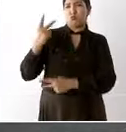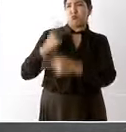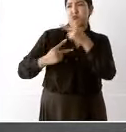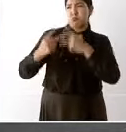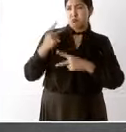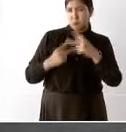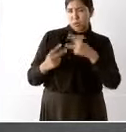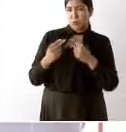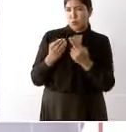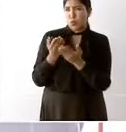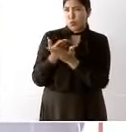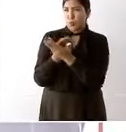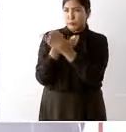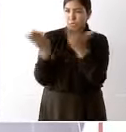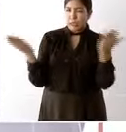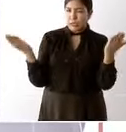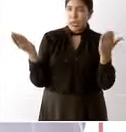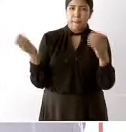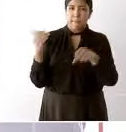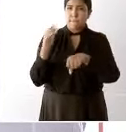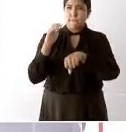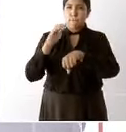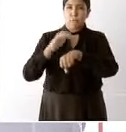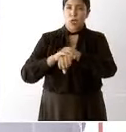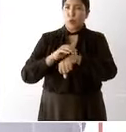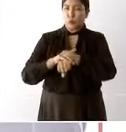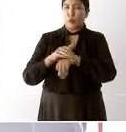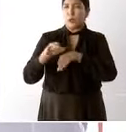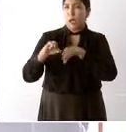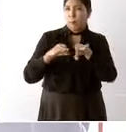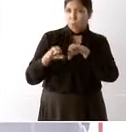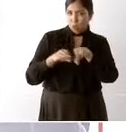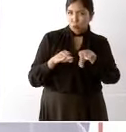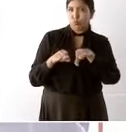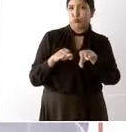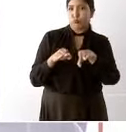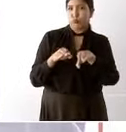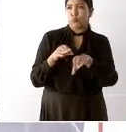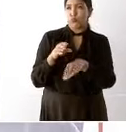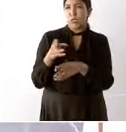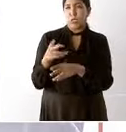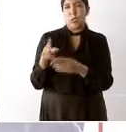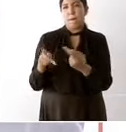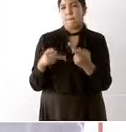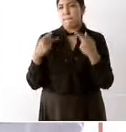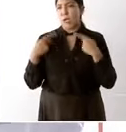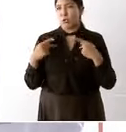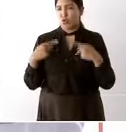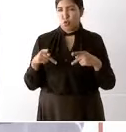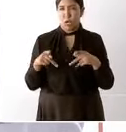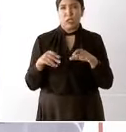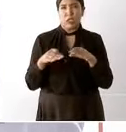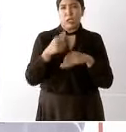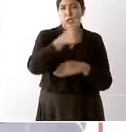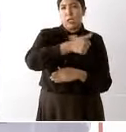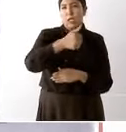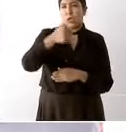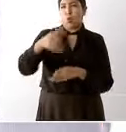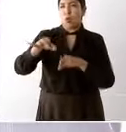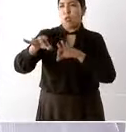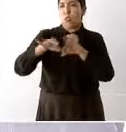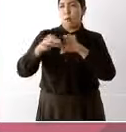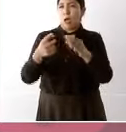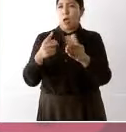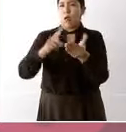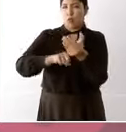ustedes, compañeros de trabajo y de los trabajadores de aquí de la